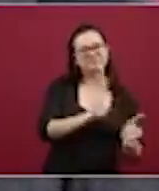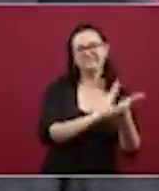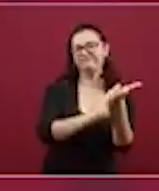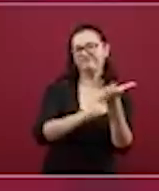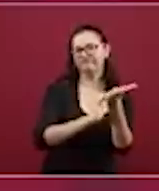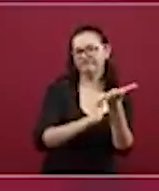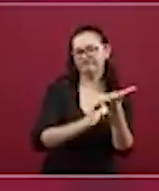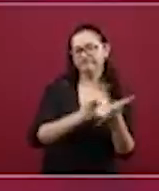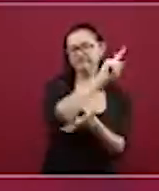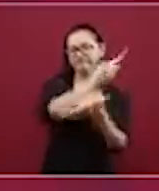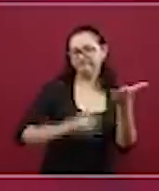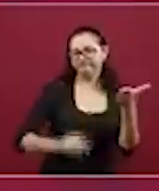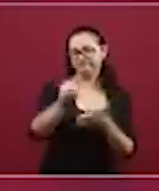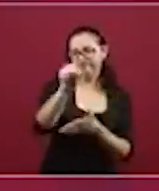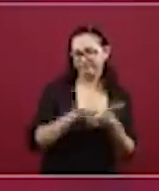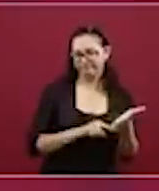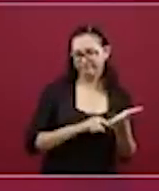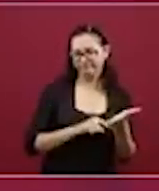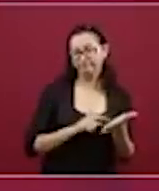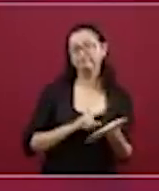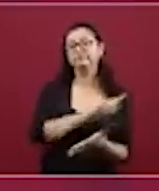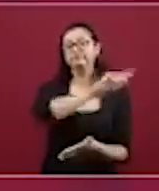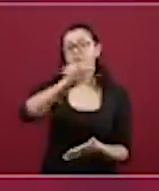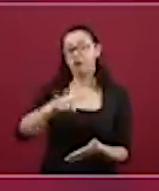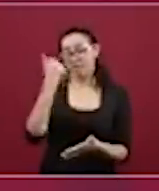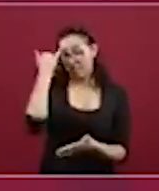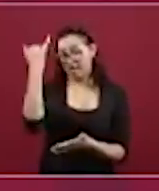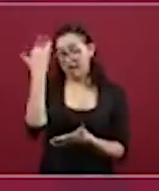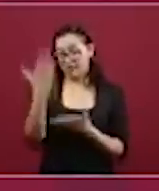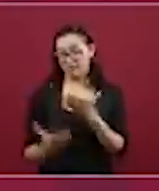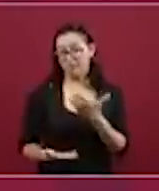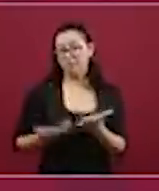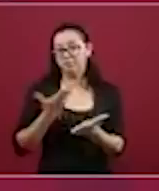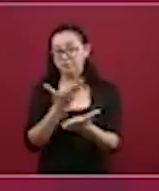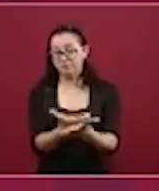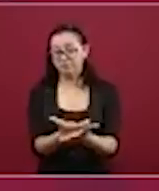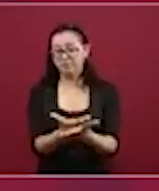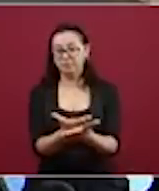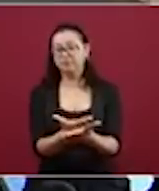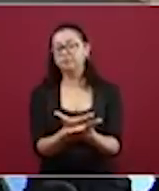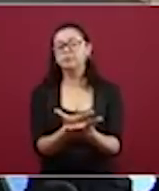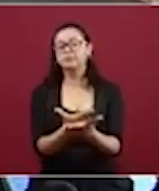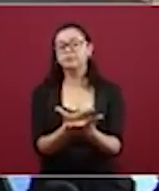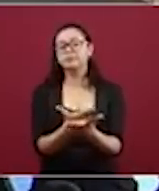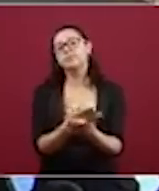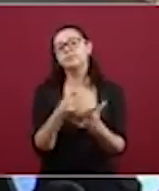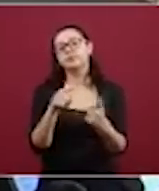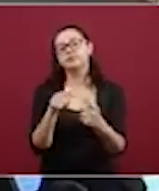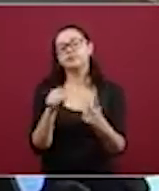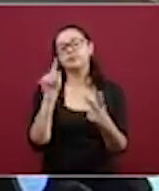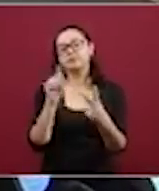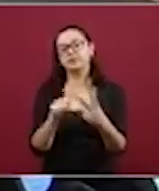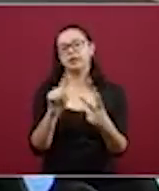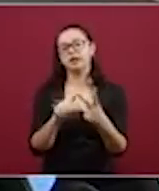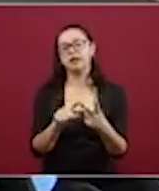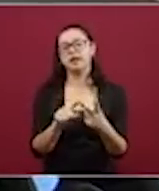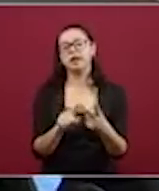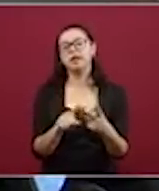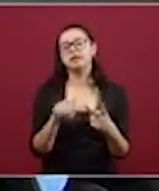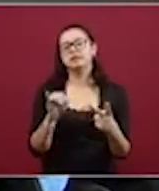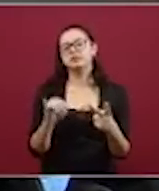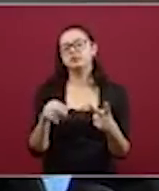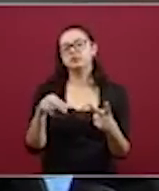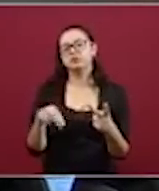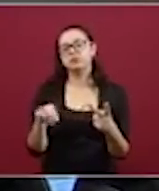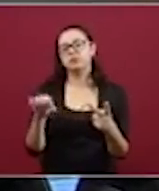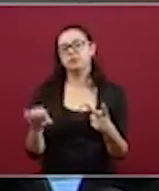de la aprobación de la iniciativa se abrogarán la ley del Instituto Nacional para la Evaluación